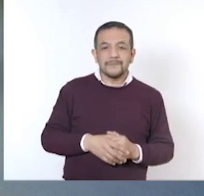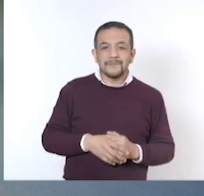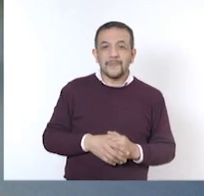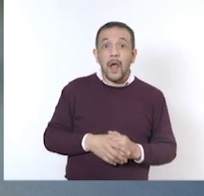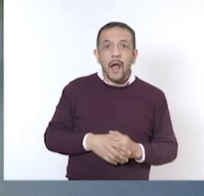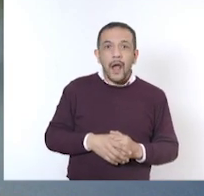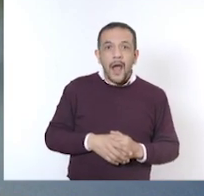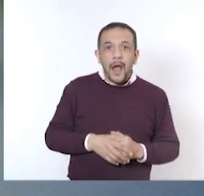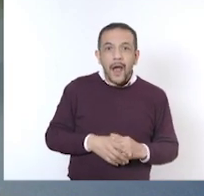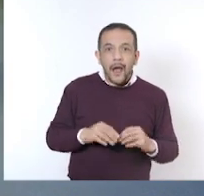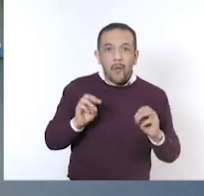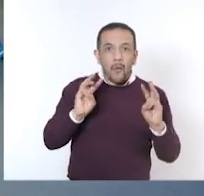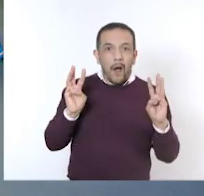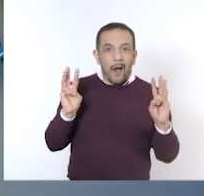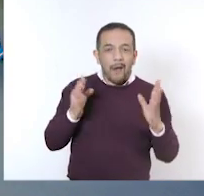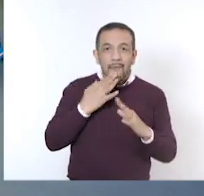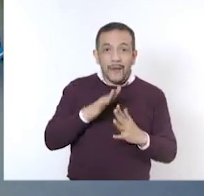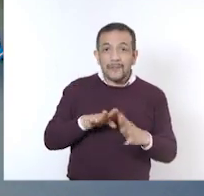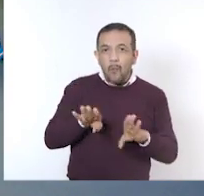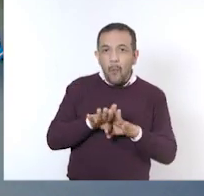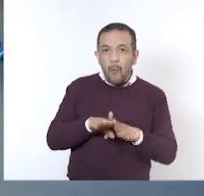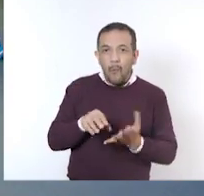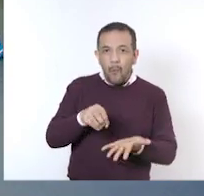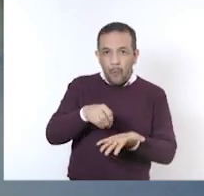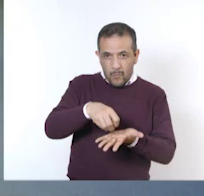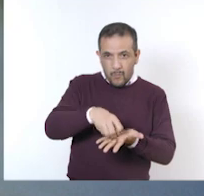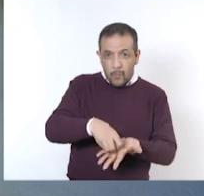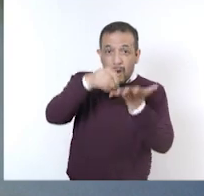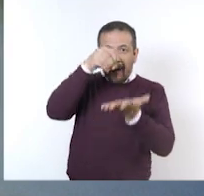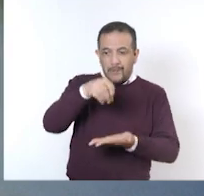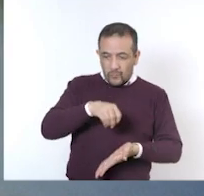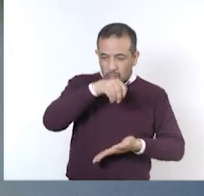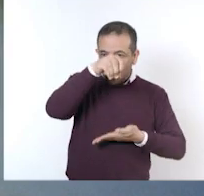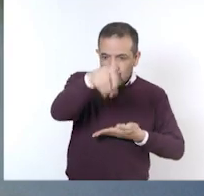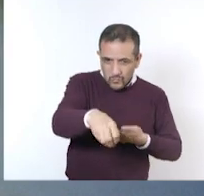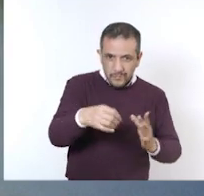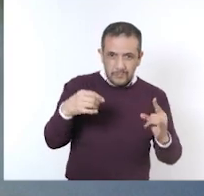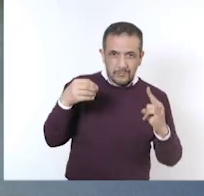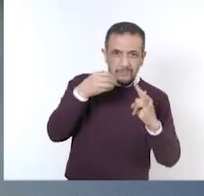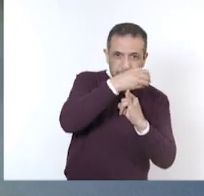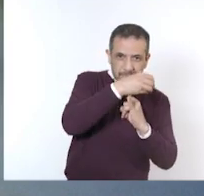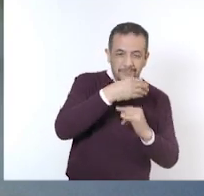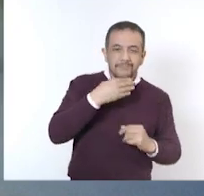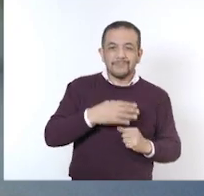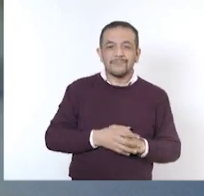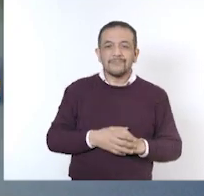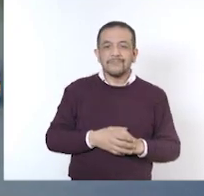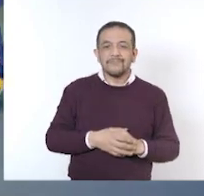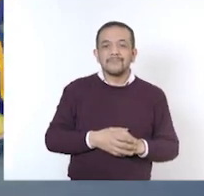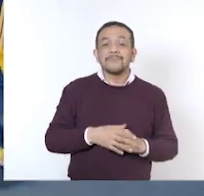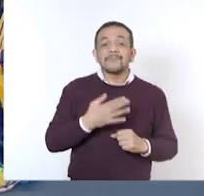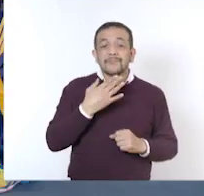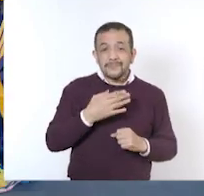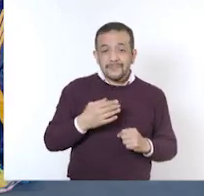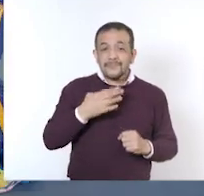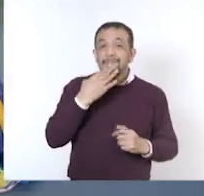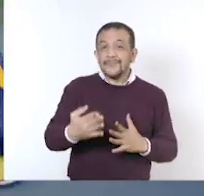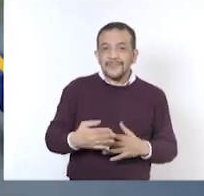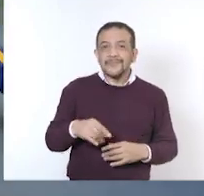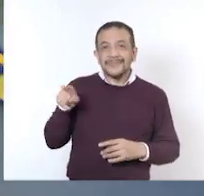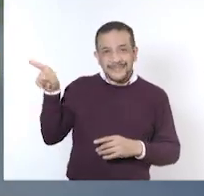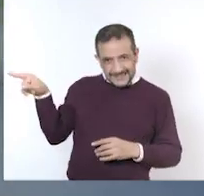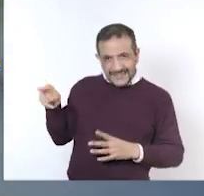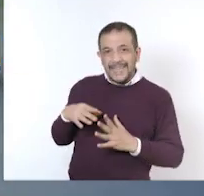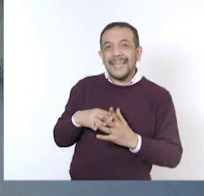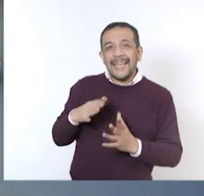tres. ¡Guau! Es como levantarla. ¿Sí? Muy bien. Continúa, Jesús. Va, igual. De otra vez. Vamos a el